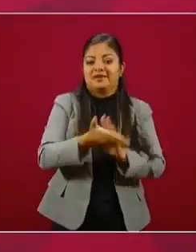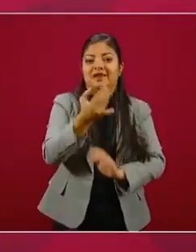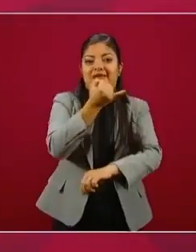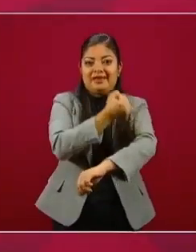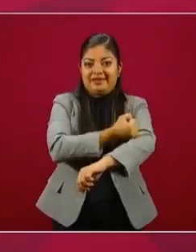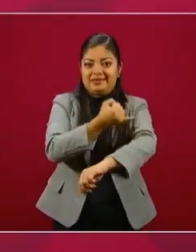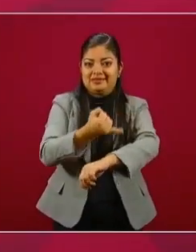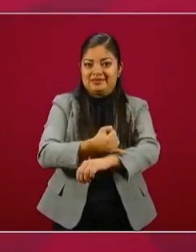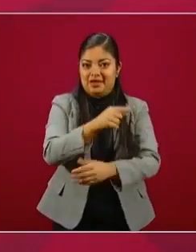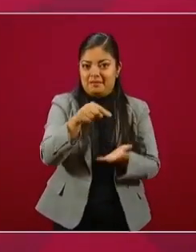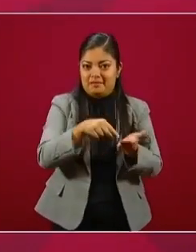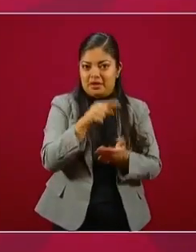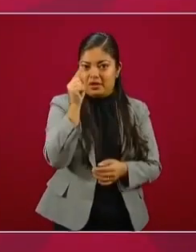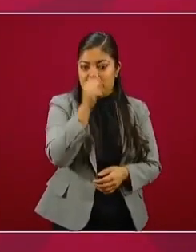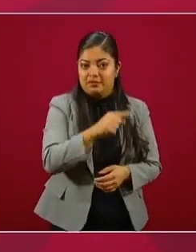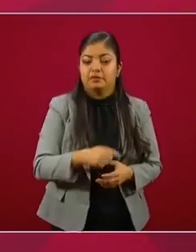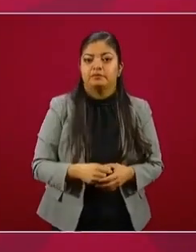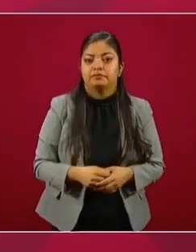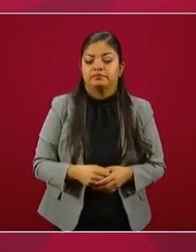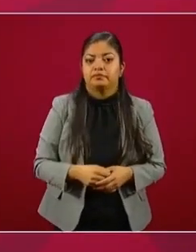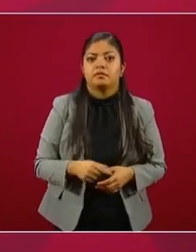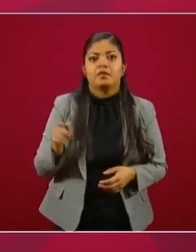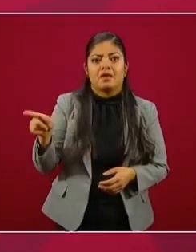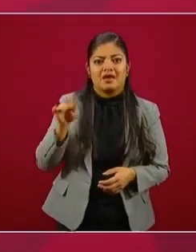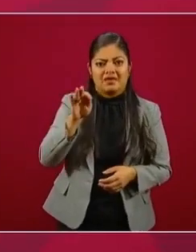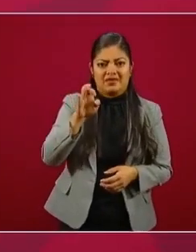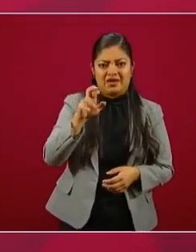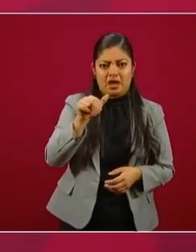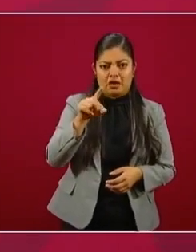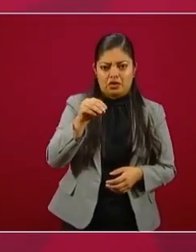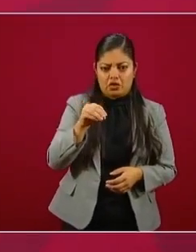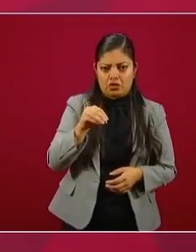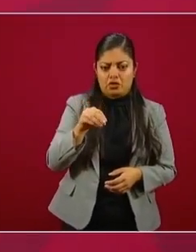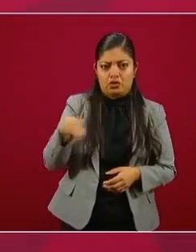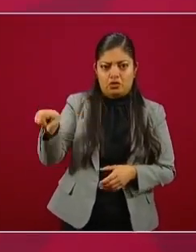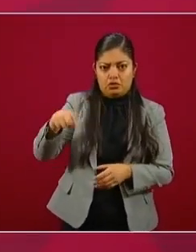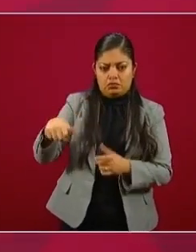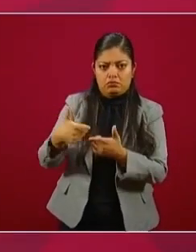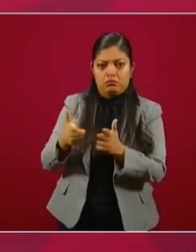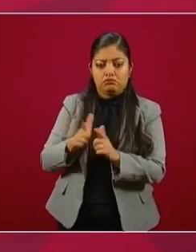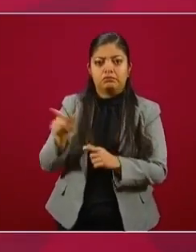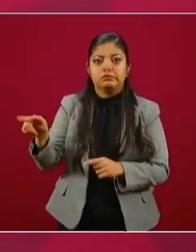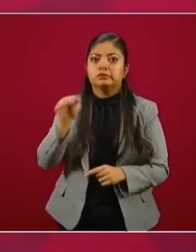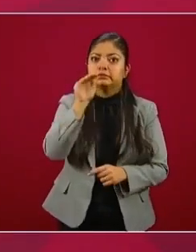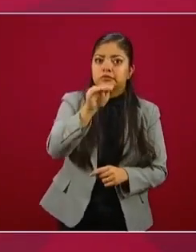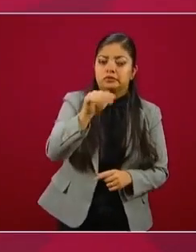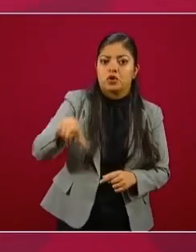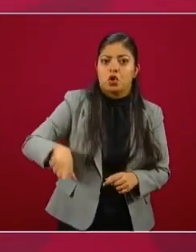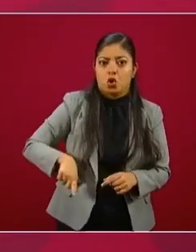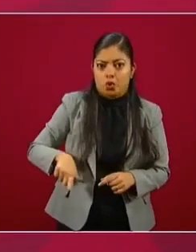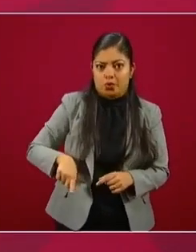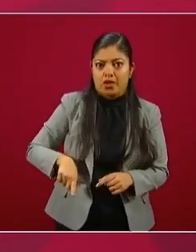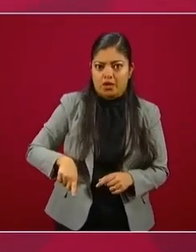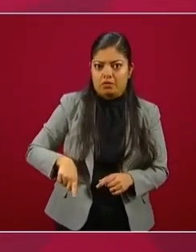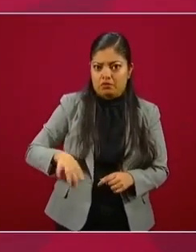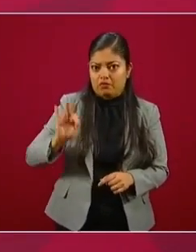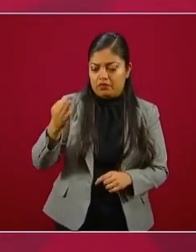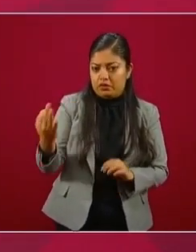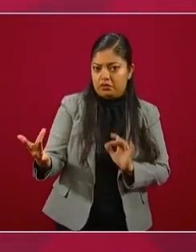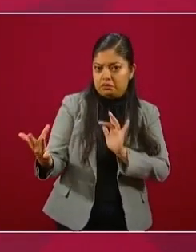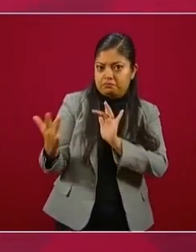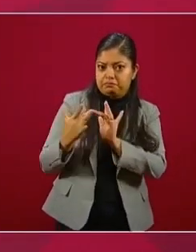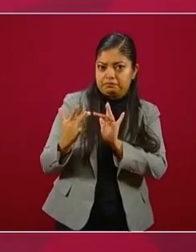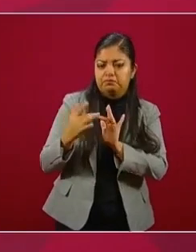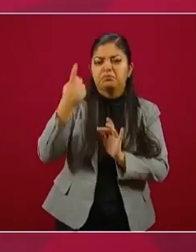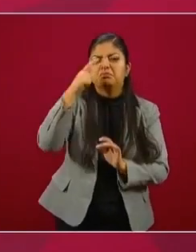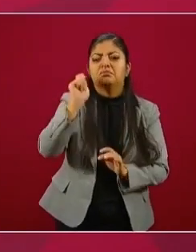asunto es que Fernando y su equipo se han acercado a los gobiernos de los estados, al gobierno federal, para el día de hoy suscribir un convenio que